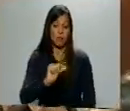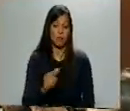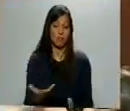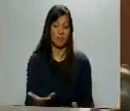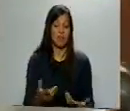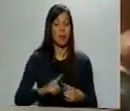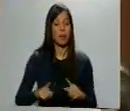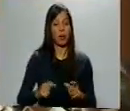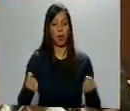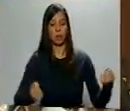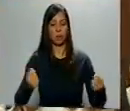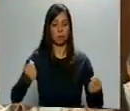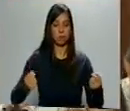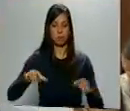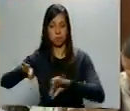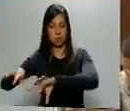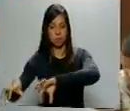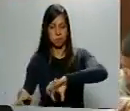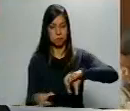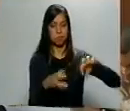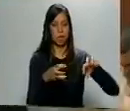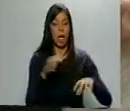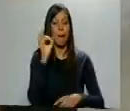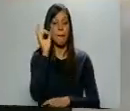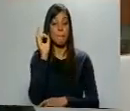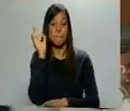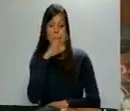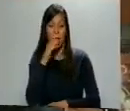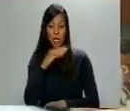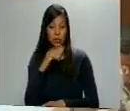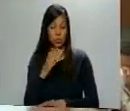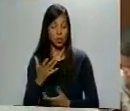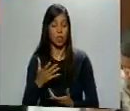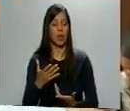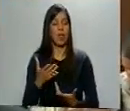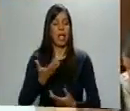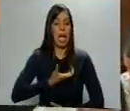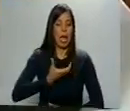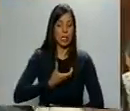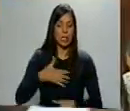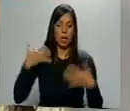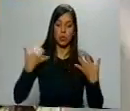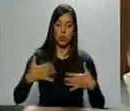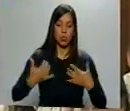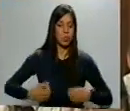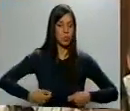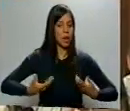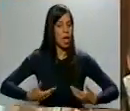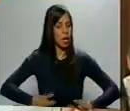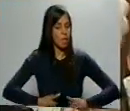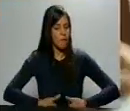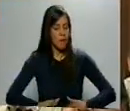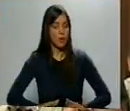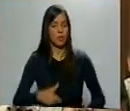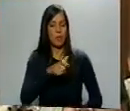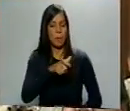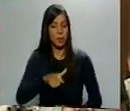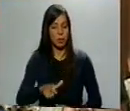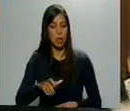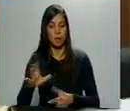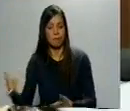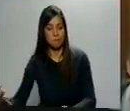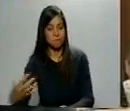basura, el Estado, las alcaldías tienen que colocar esfuerzos trabajadores para